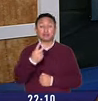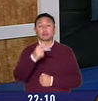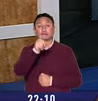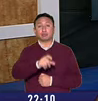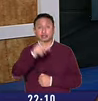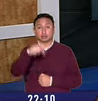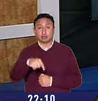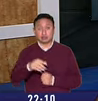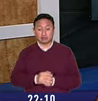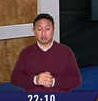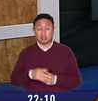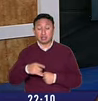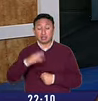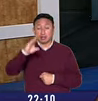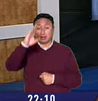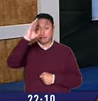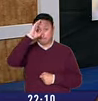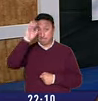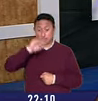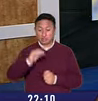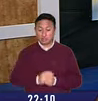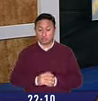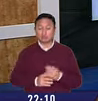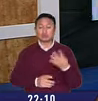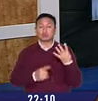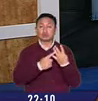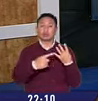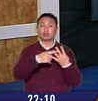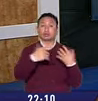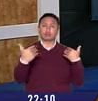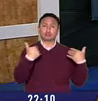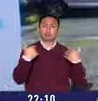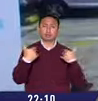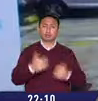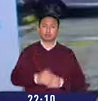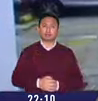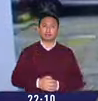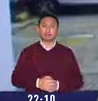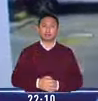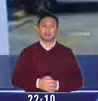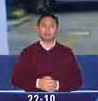hicieron pasar como policías y cuatro como artistas.